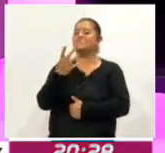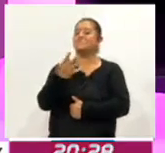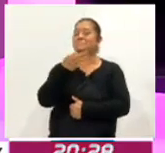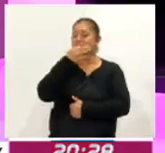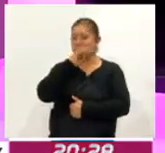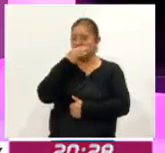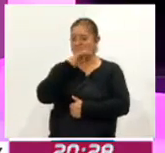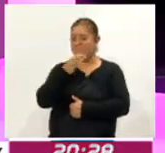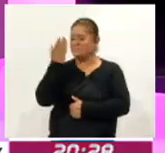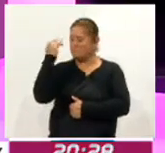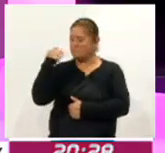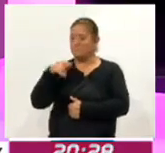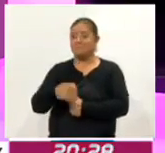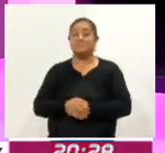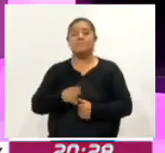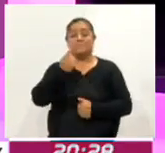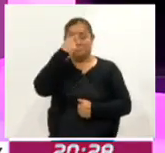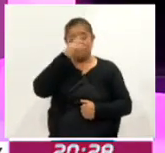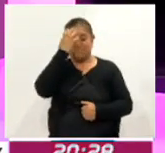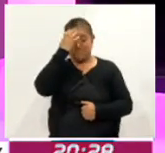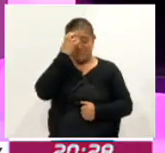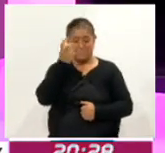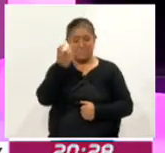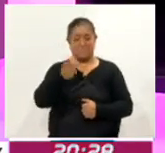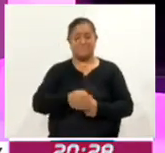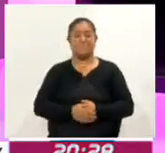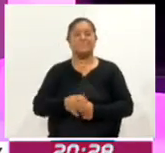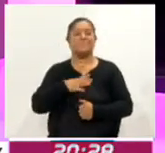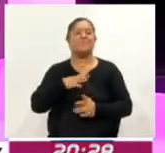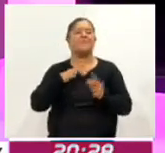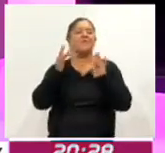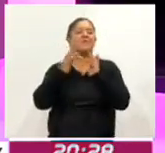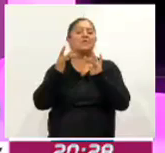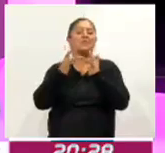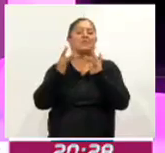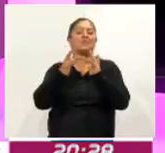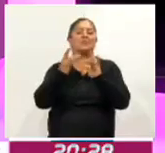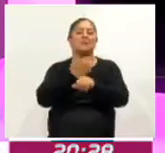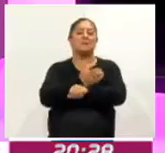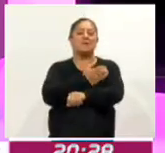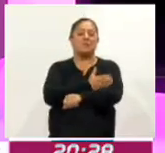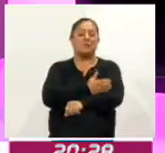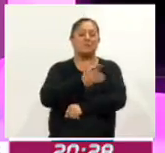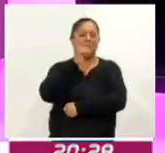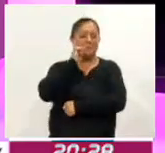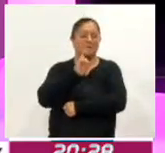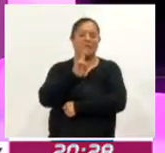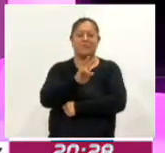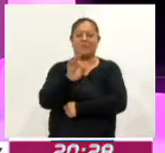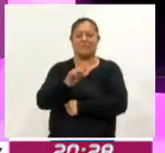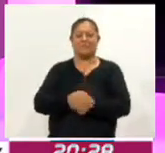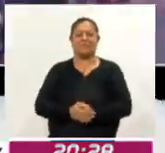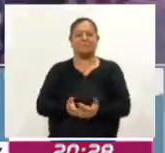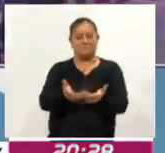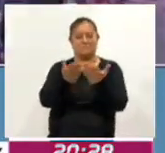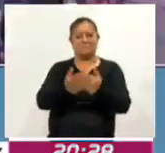para conocer cómo se está viviendo, vamos a hacer un enlace con mi compañera Victoria Flores. Adelante, Vic.